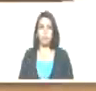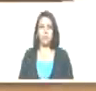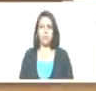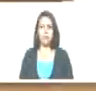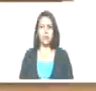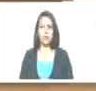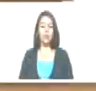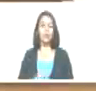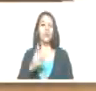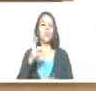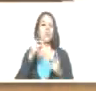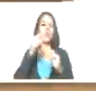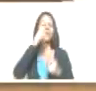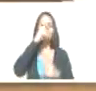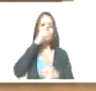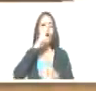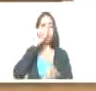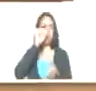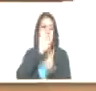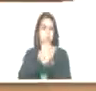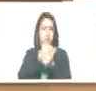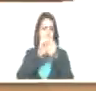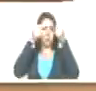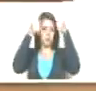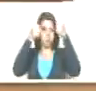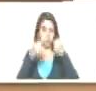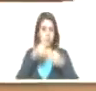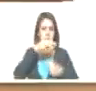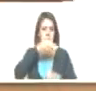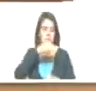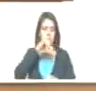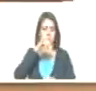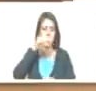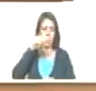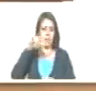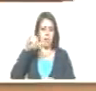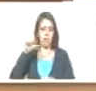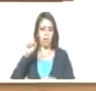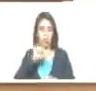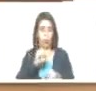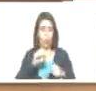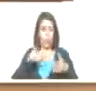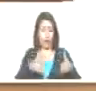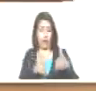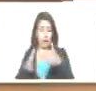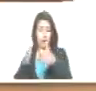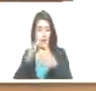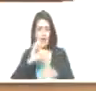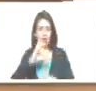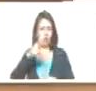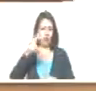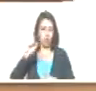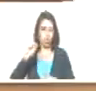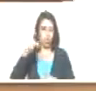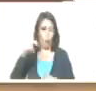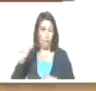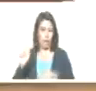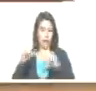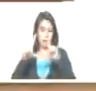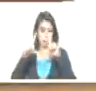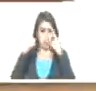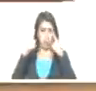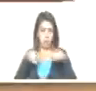¿Cuántos años de cárcel pagó Vinicio Carrera por la carretera Chuspa-Osma? Que la cobró completa y nunca la